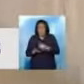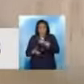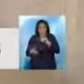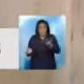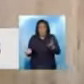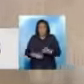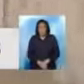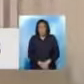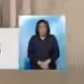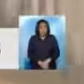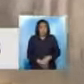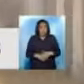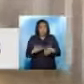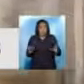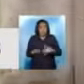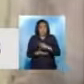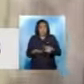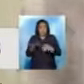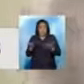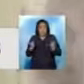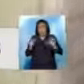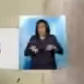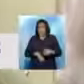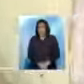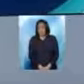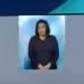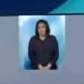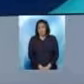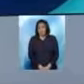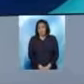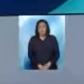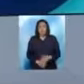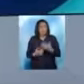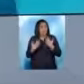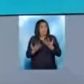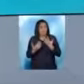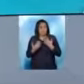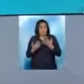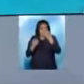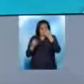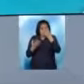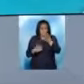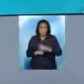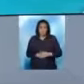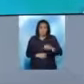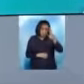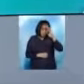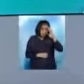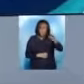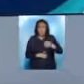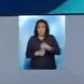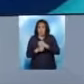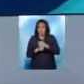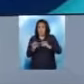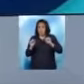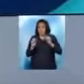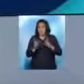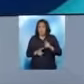casas, ya todo está perdido en estos momentos. Lamentable lo que está ocurriendo, Aarón, gracias por este informe, y la Policía de Salvataje continúa